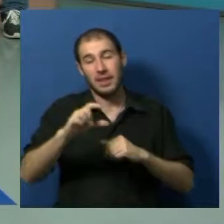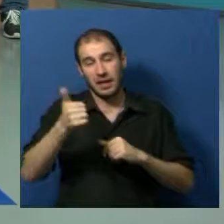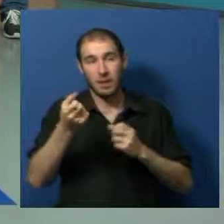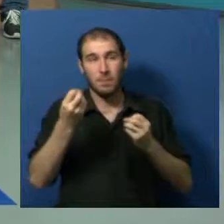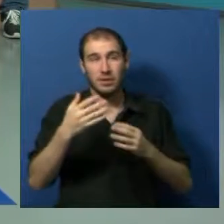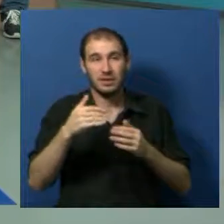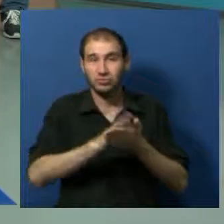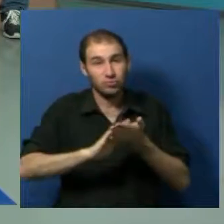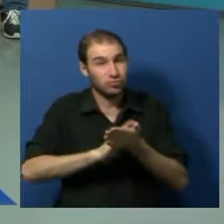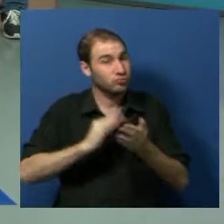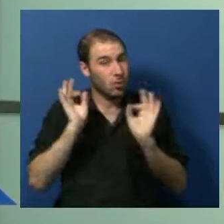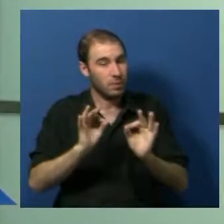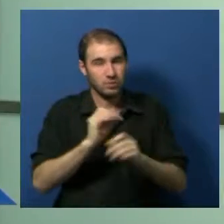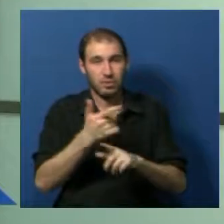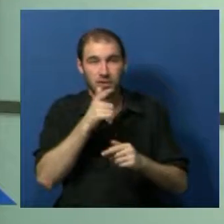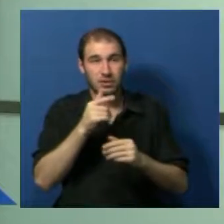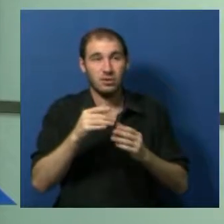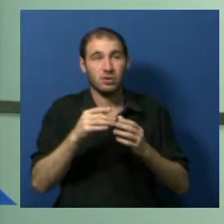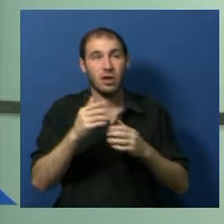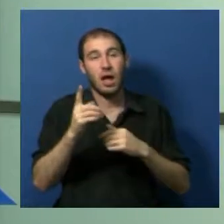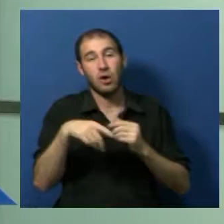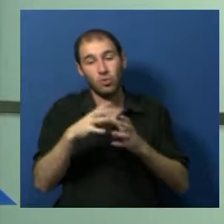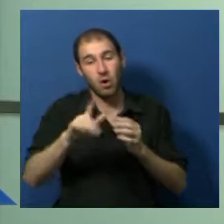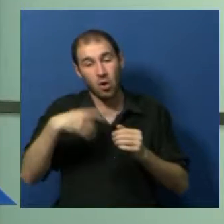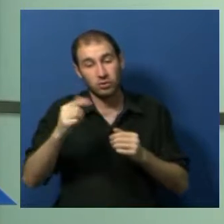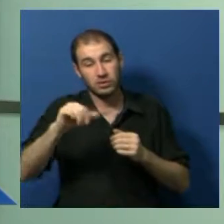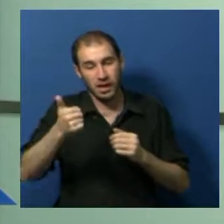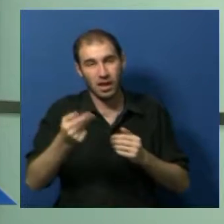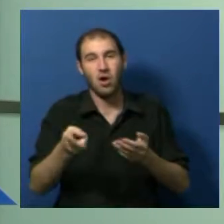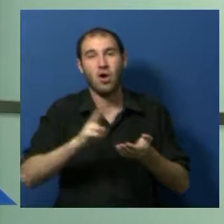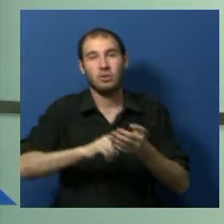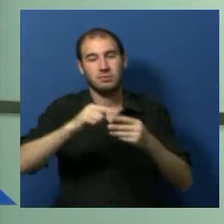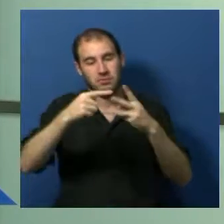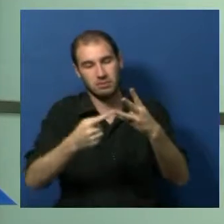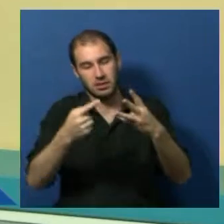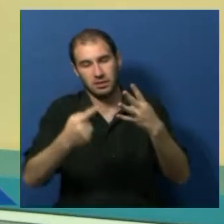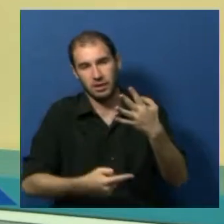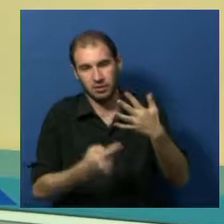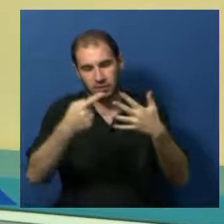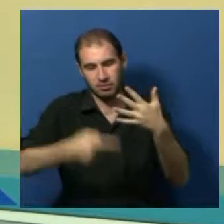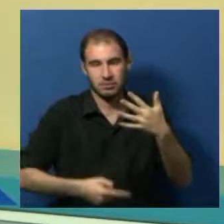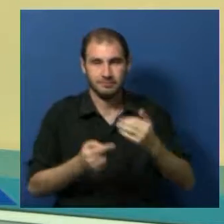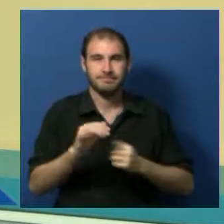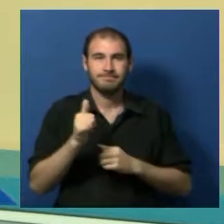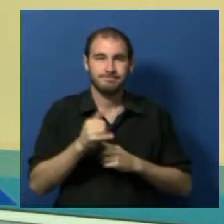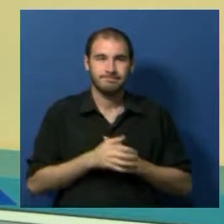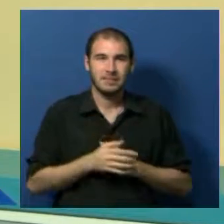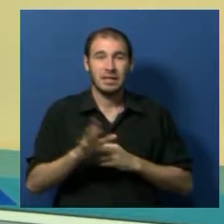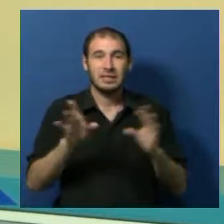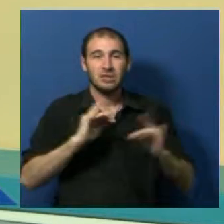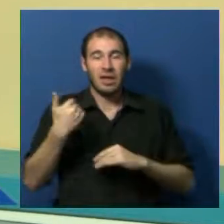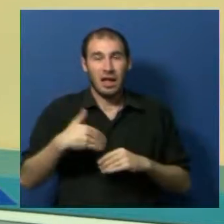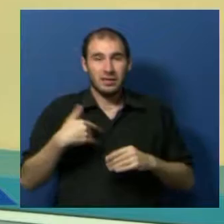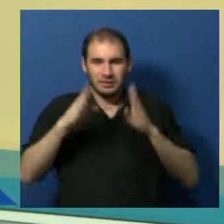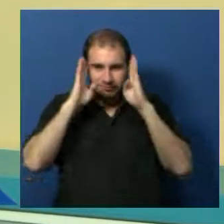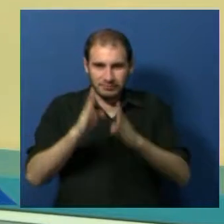no está todo resuelto, ¿eh? Porque pueden ganar otros equipos y volver a una cuarta o quinta posición. Seguramente, sí. Seguramente la selección argentina va a